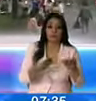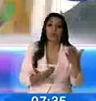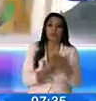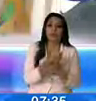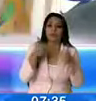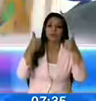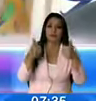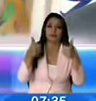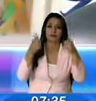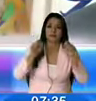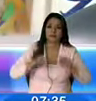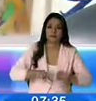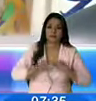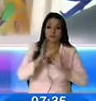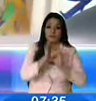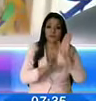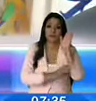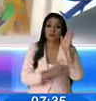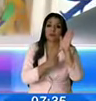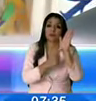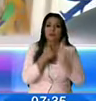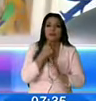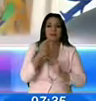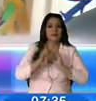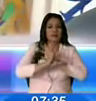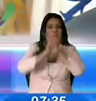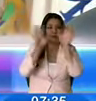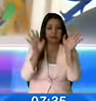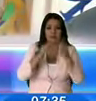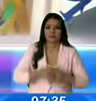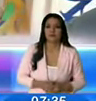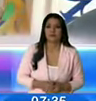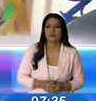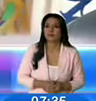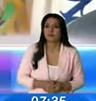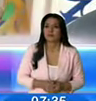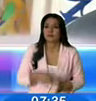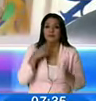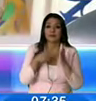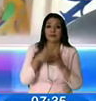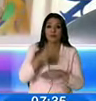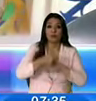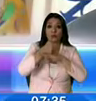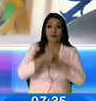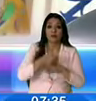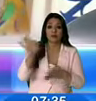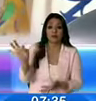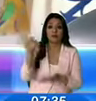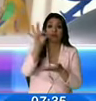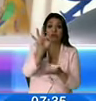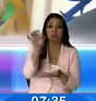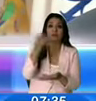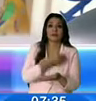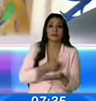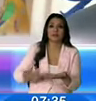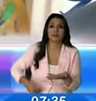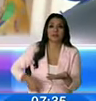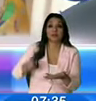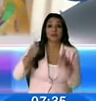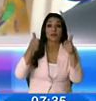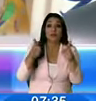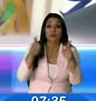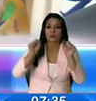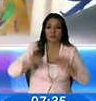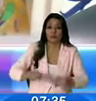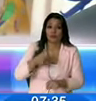terna. La Constitución de la República establece claramente que cuáles son las autoridades que deben ser designadas por el presidente mediante terna. Nosotros